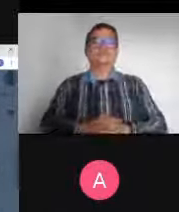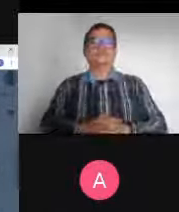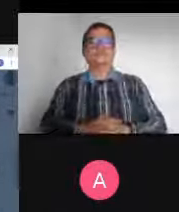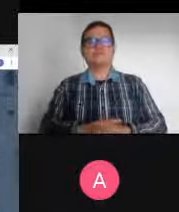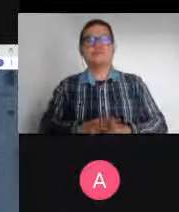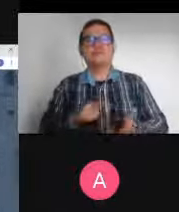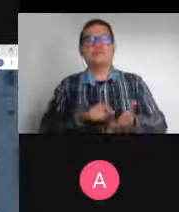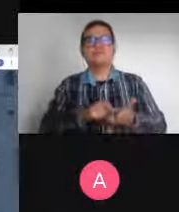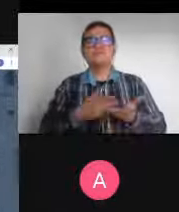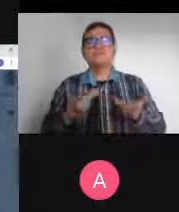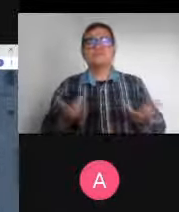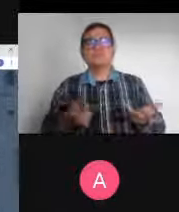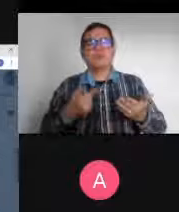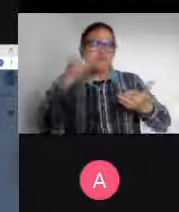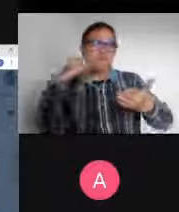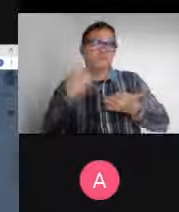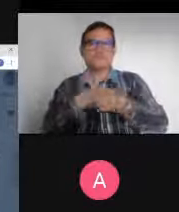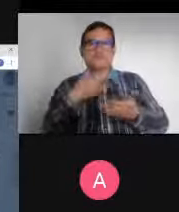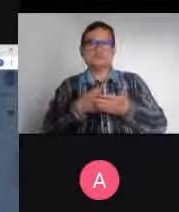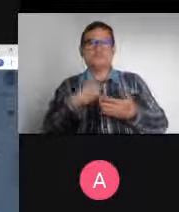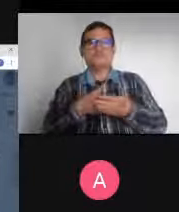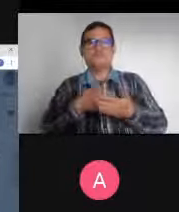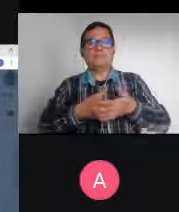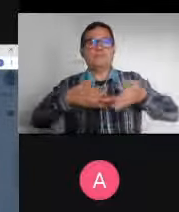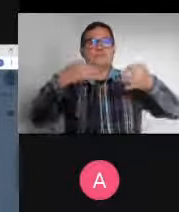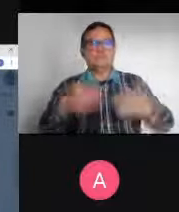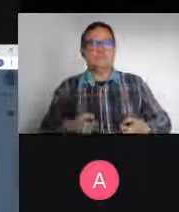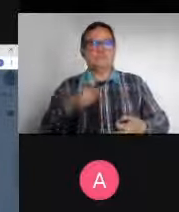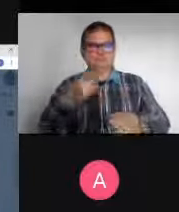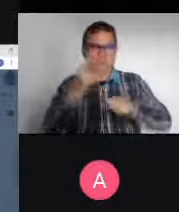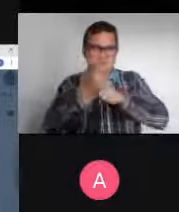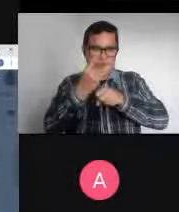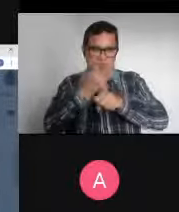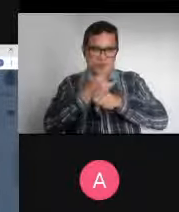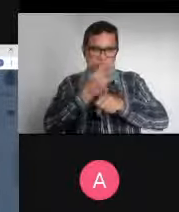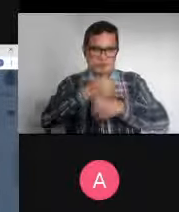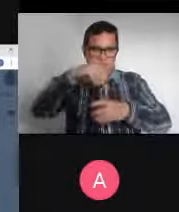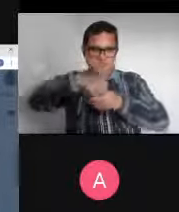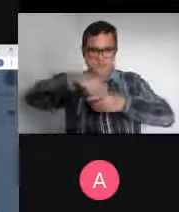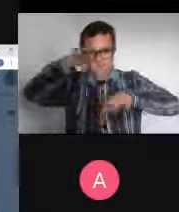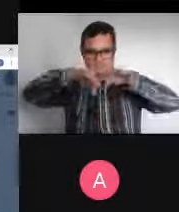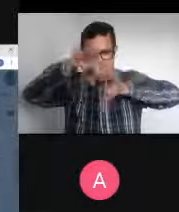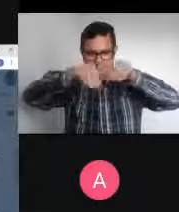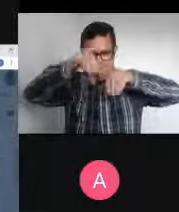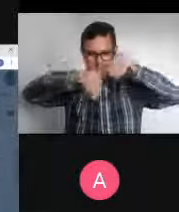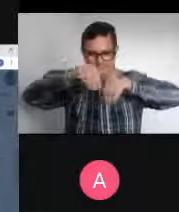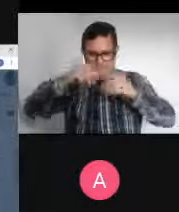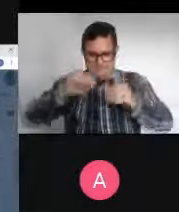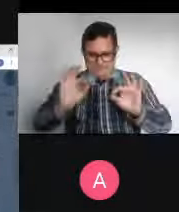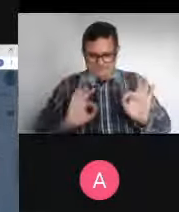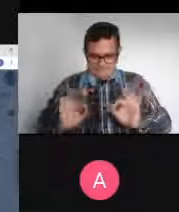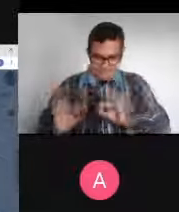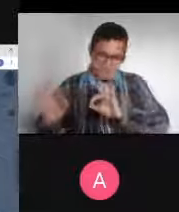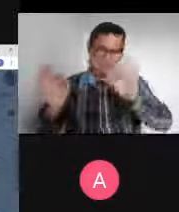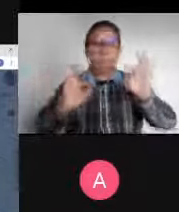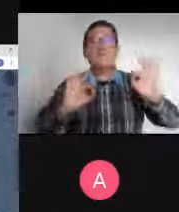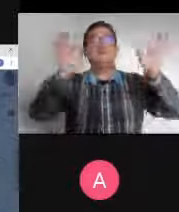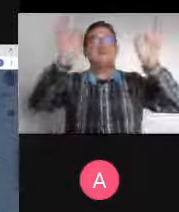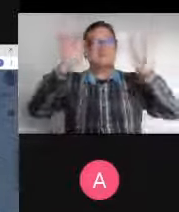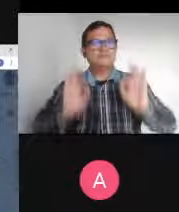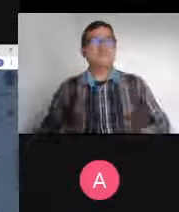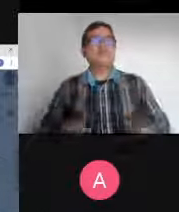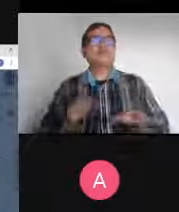La idea de este link es poder comprobar que realmente con su usuario usted elaboró como tal el montaje. Entonces, por eso es importante que